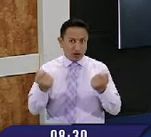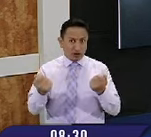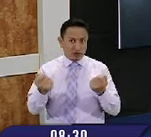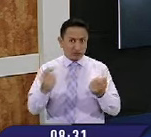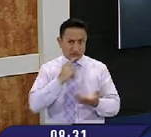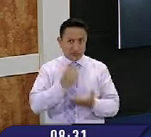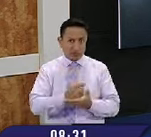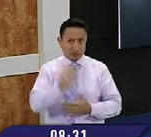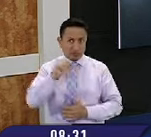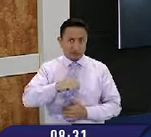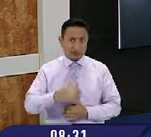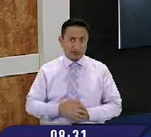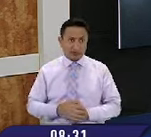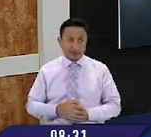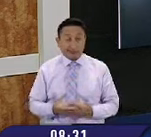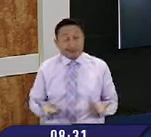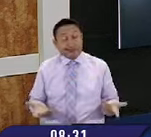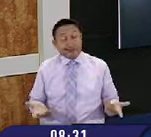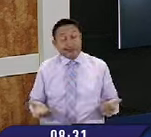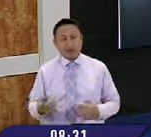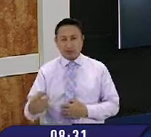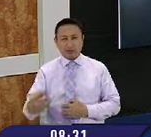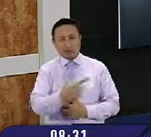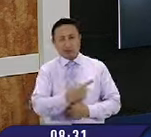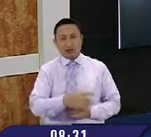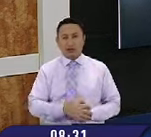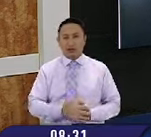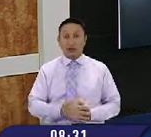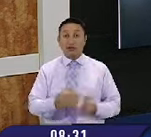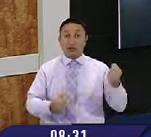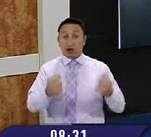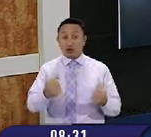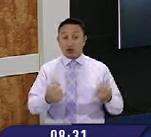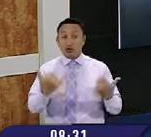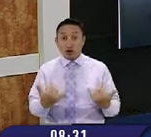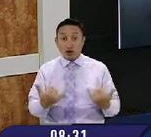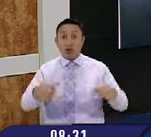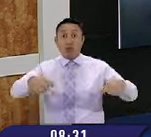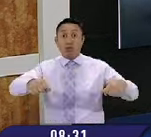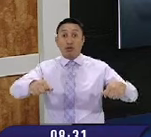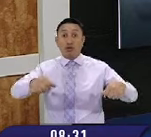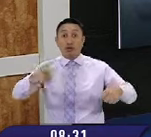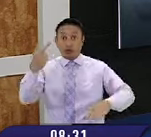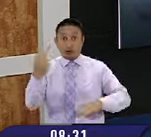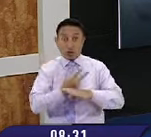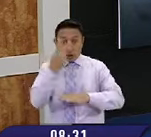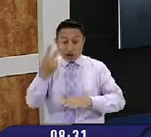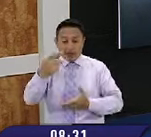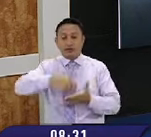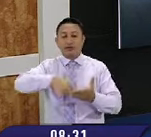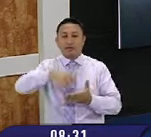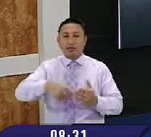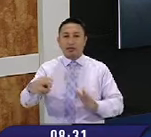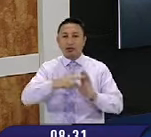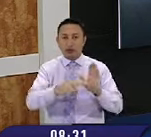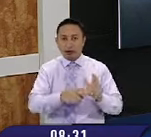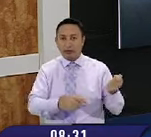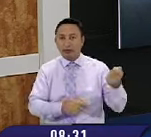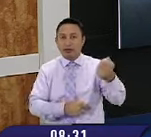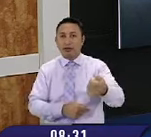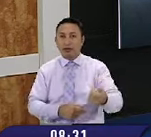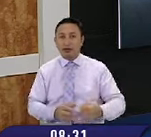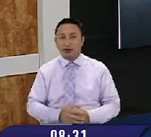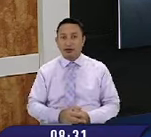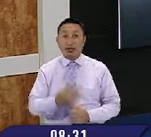agentes metropolitanos de tránsito? No sean malitos, fan. No solamente los autos, ahora las motos. Por segunda vez les dan normativa, ¿no? Se